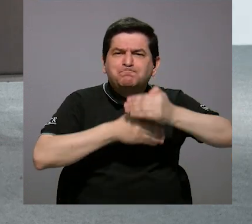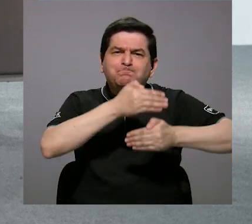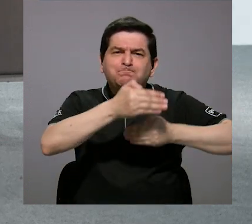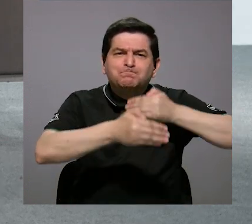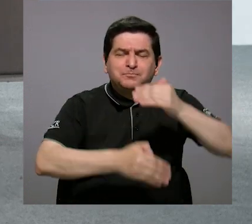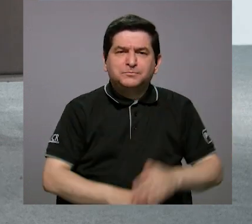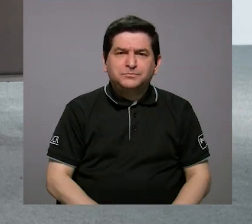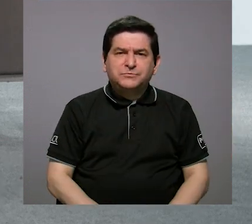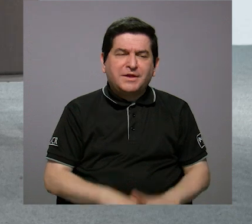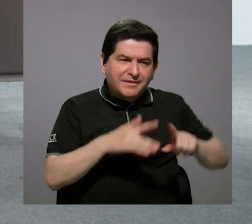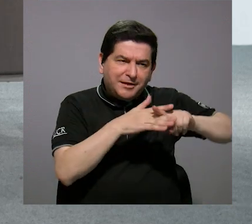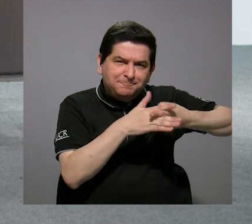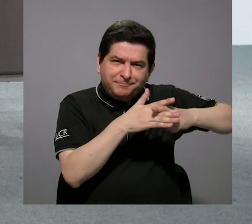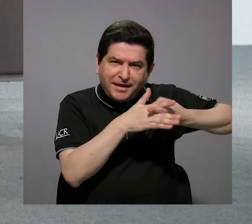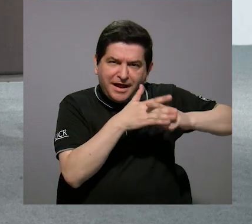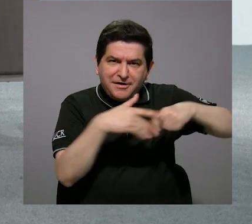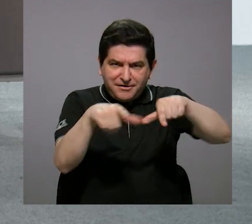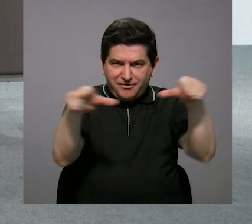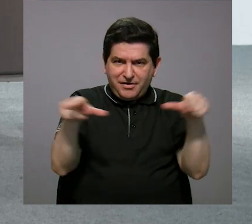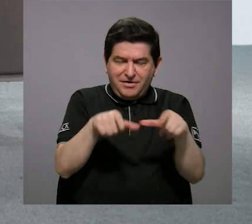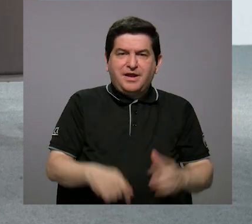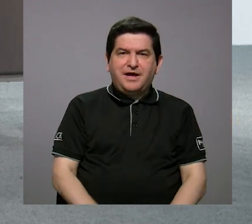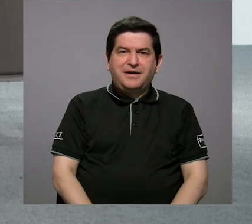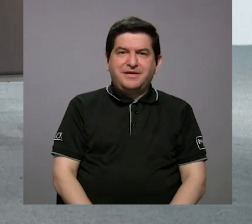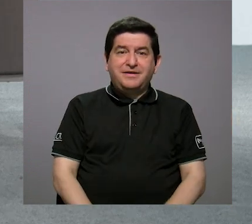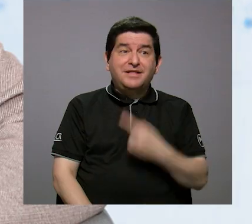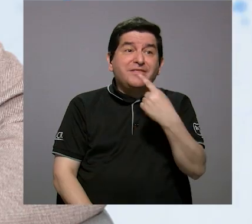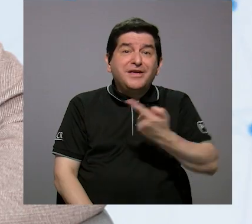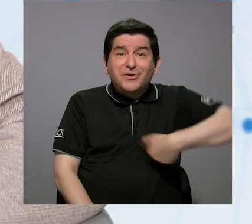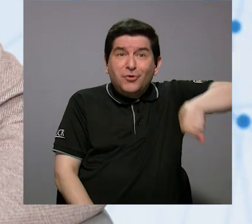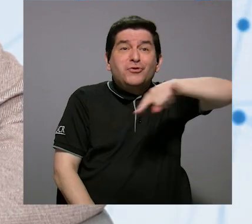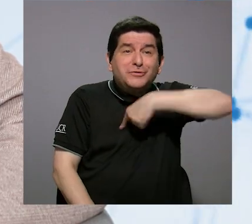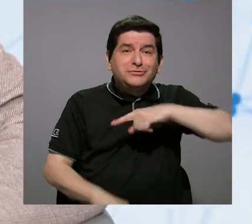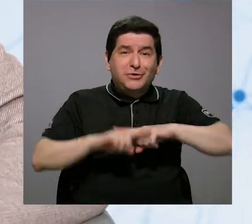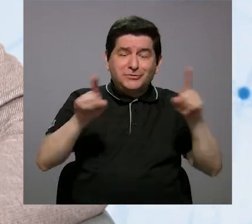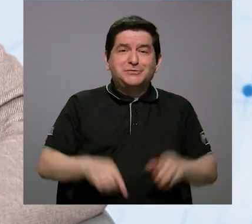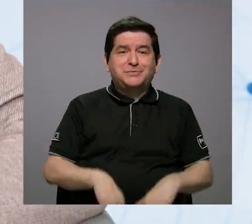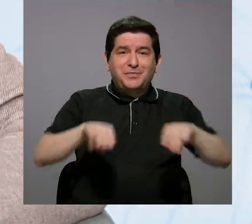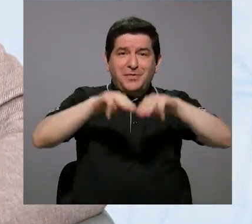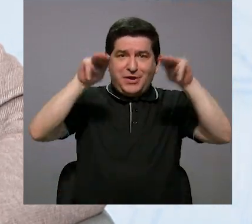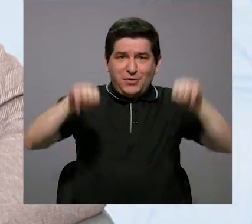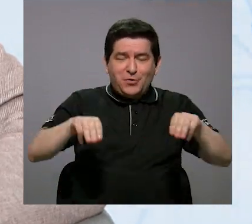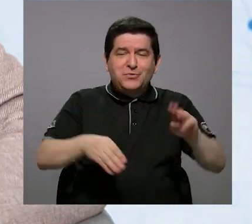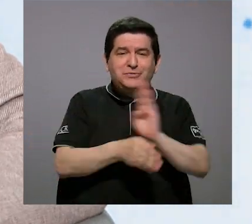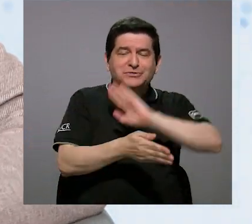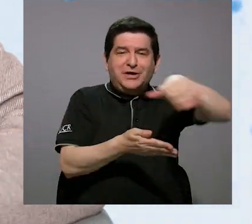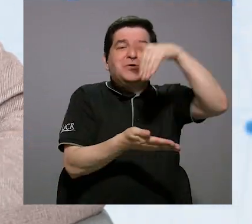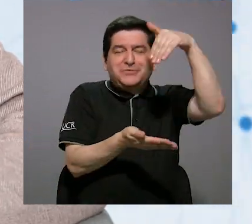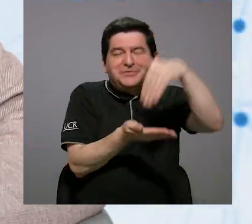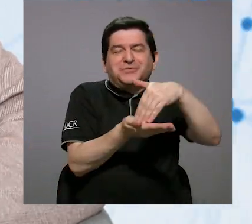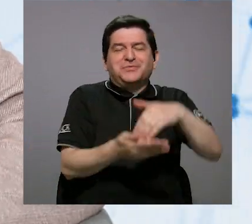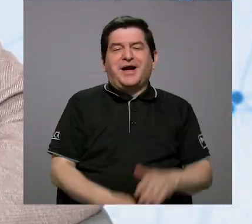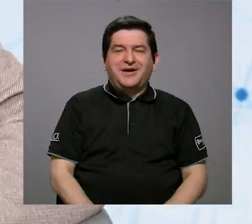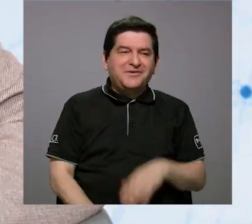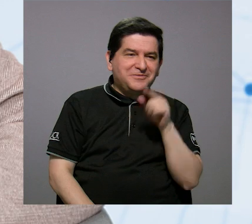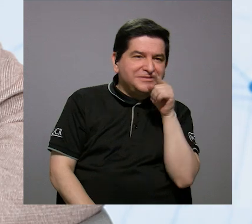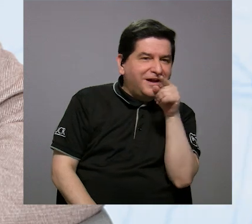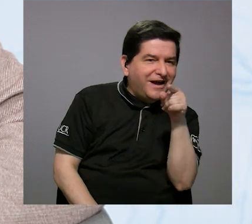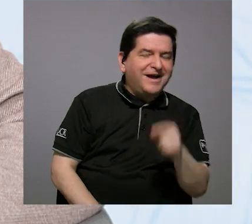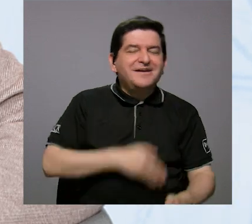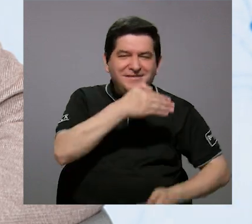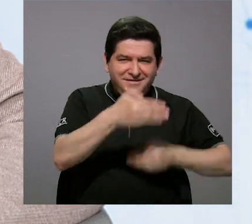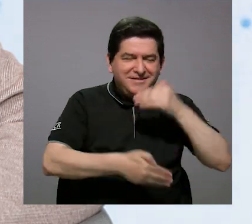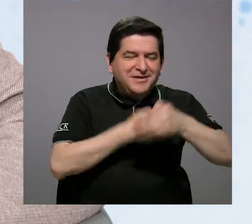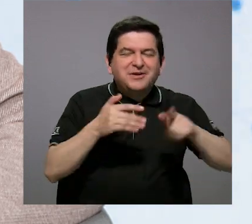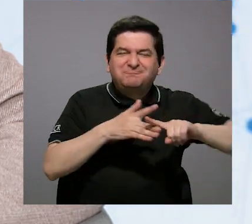proceso, digamos, de remodelación. A veces me confundo y digo nosotros, pero en realidad los museos del Banco Central, ¿verdad?, están